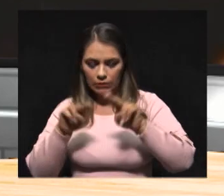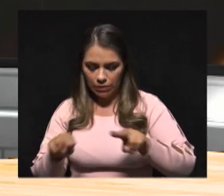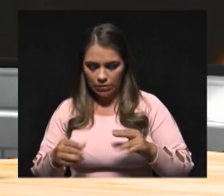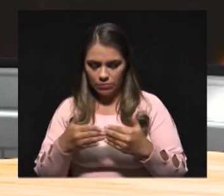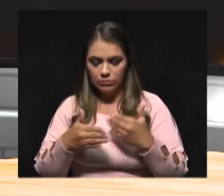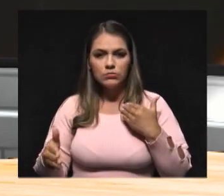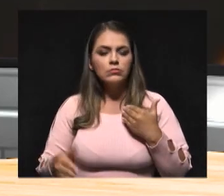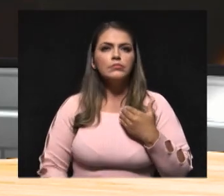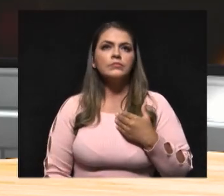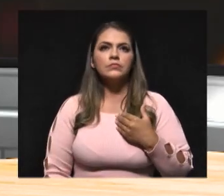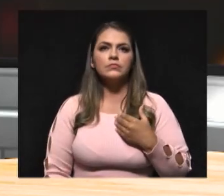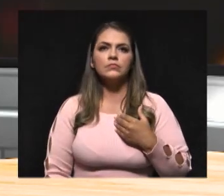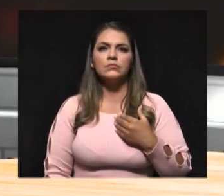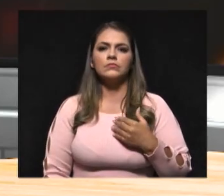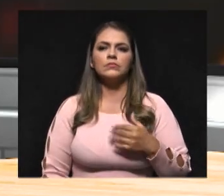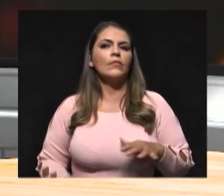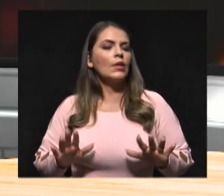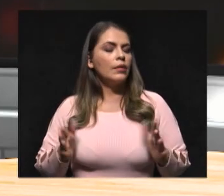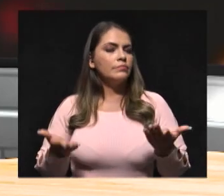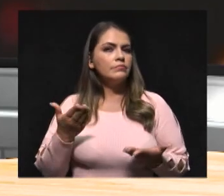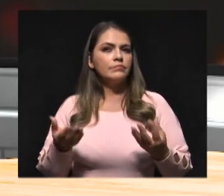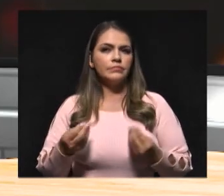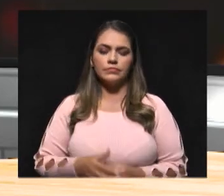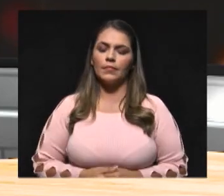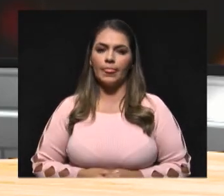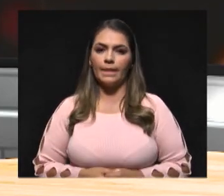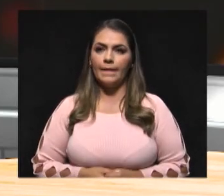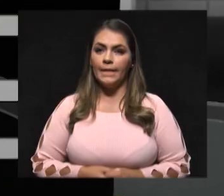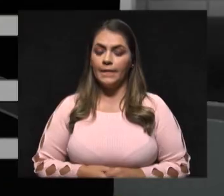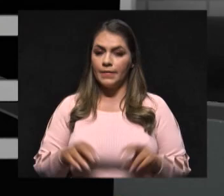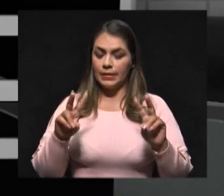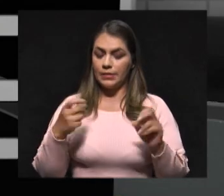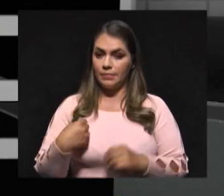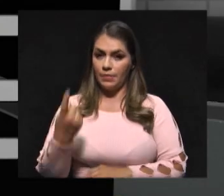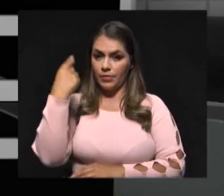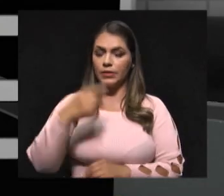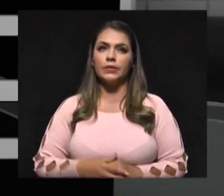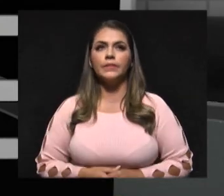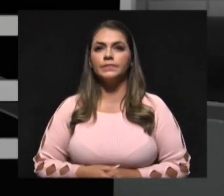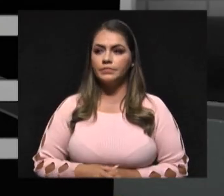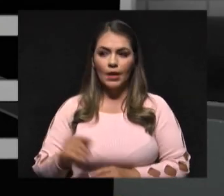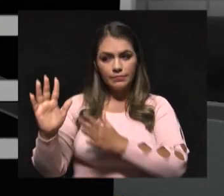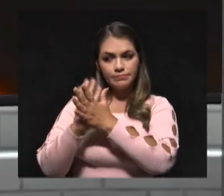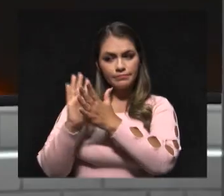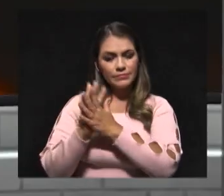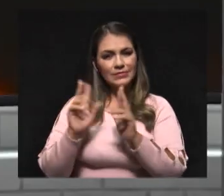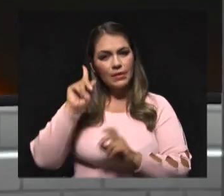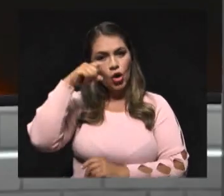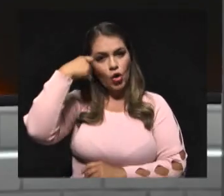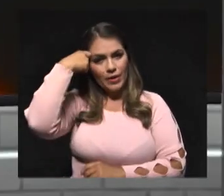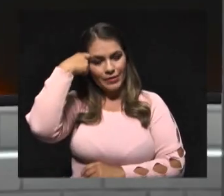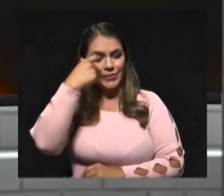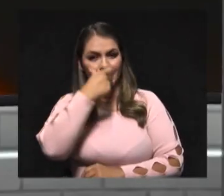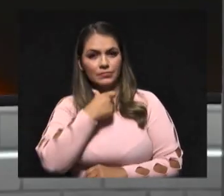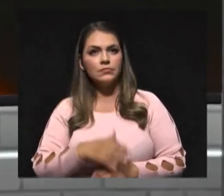aportes que vayan directamente a este desarrollo y voluntad política pienso en amarilla que escuchándola en el tema el gobernador luís pérez